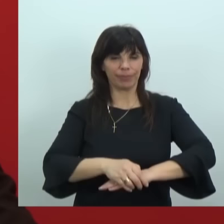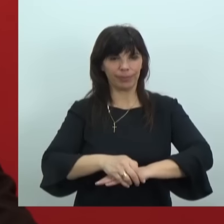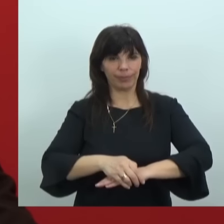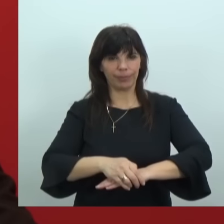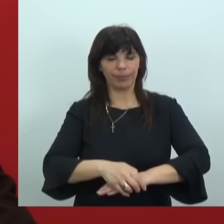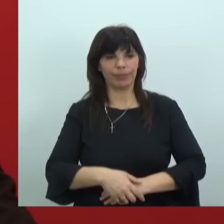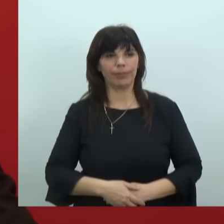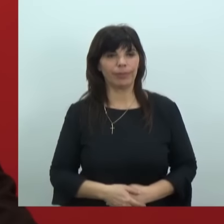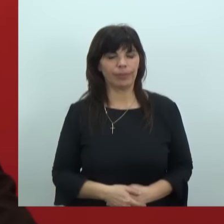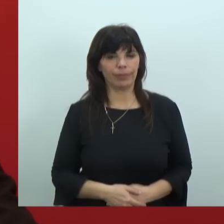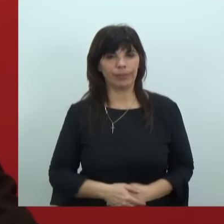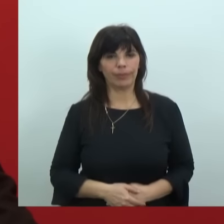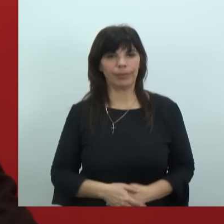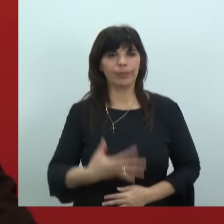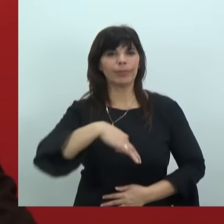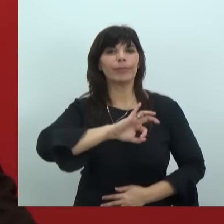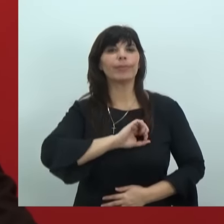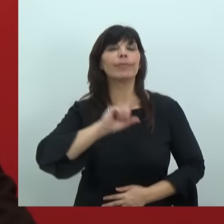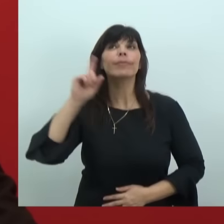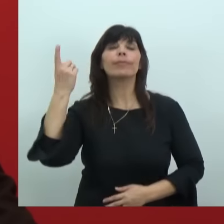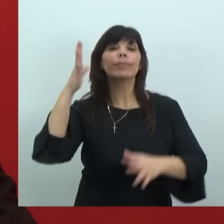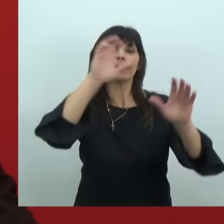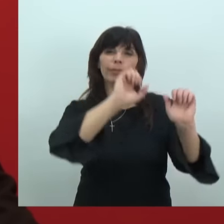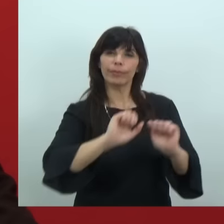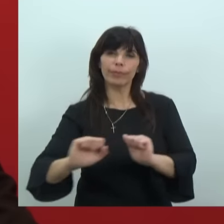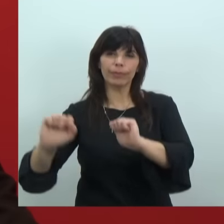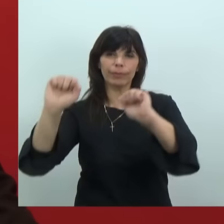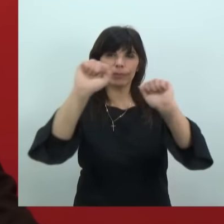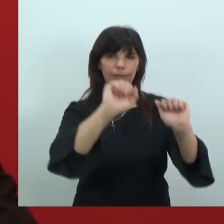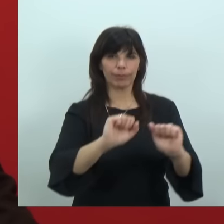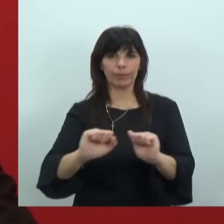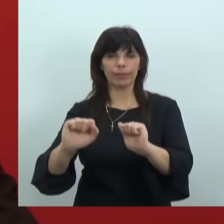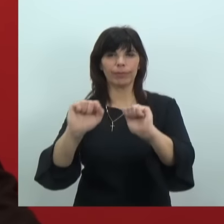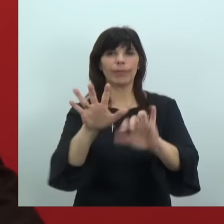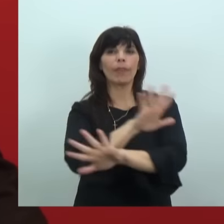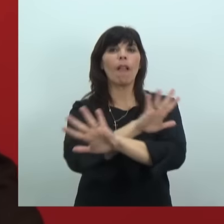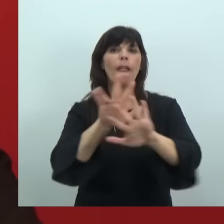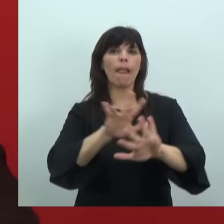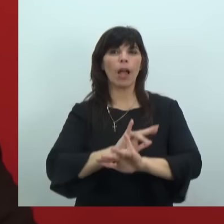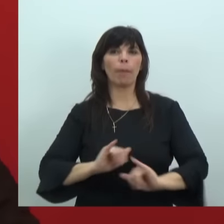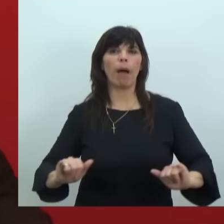Que el Señor guarde. Shalom.